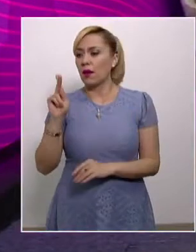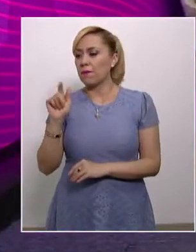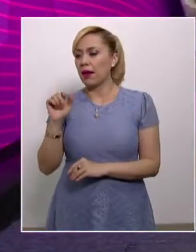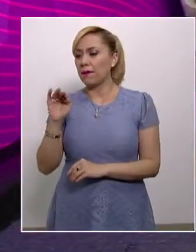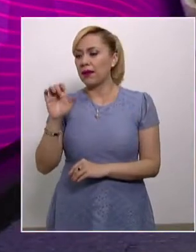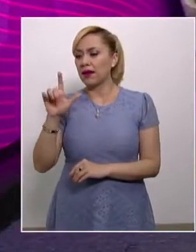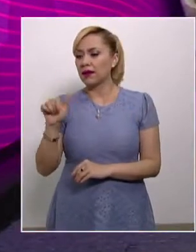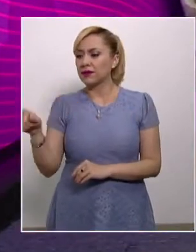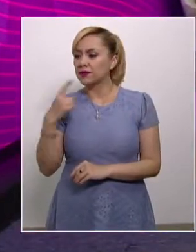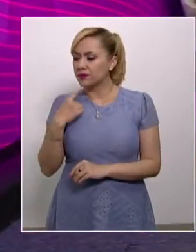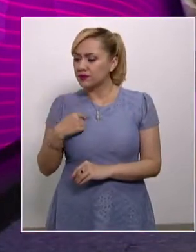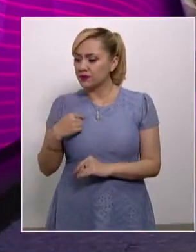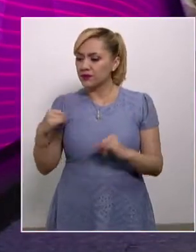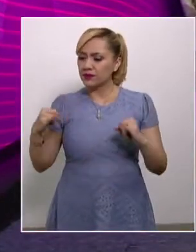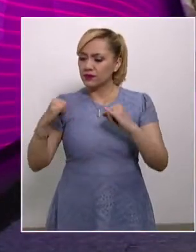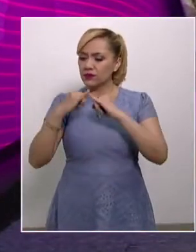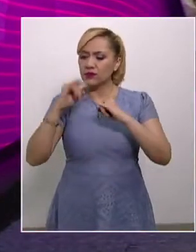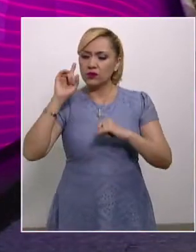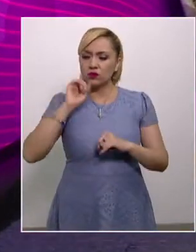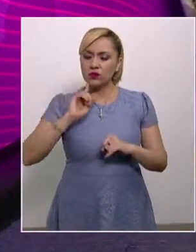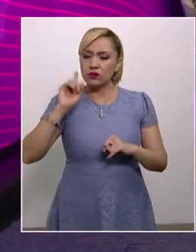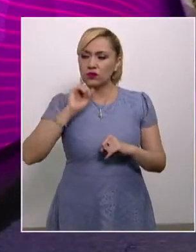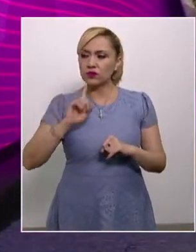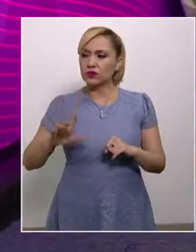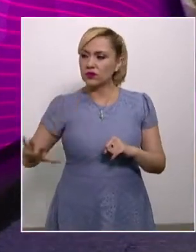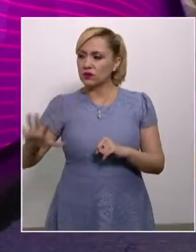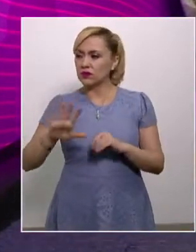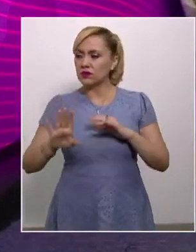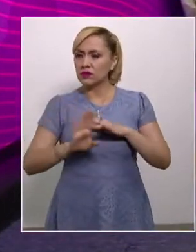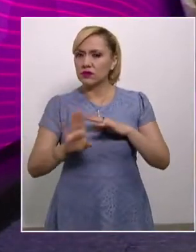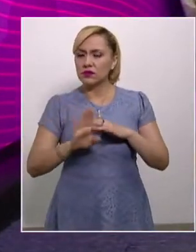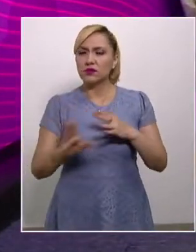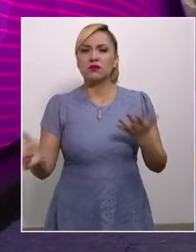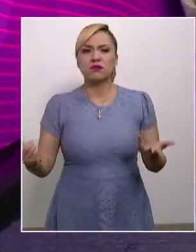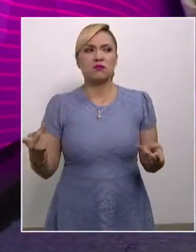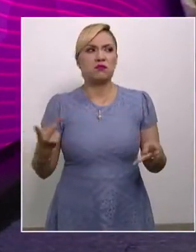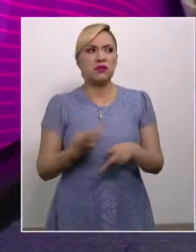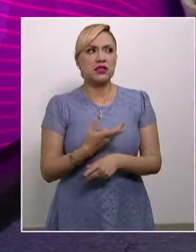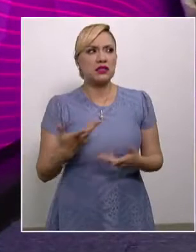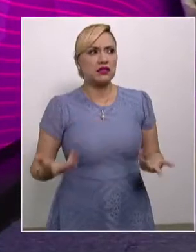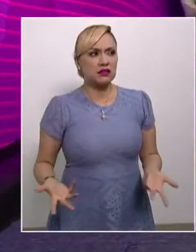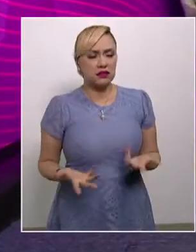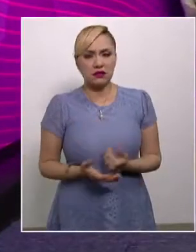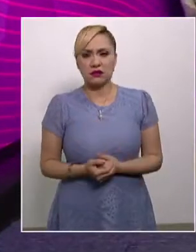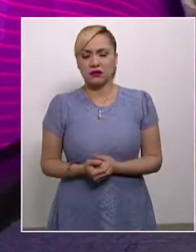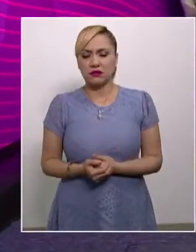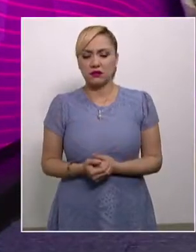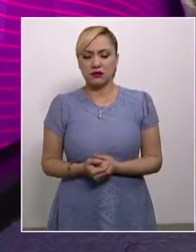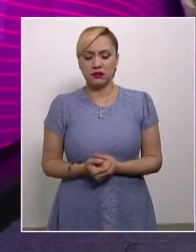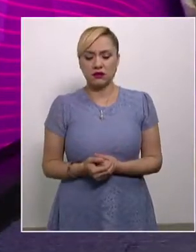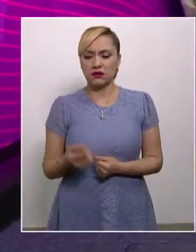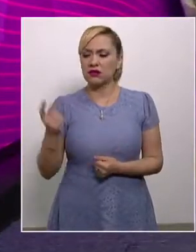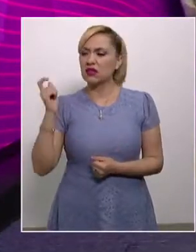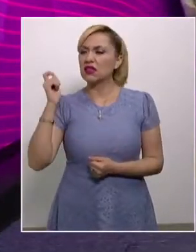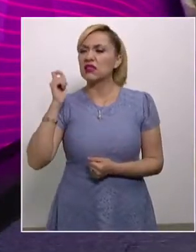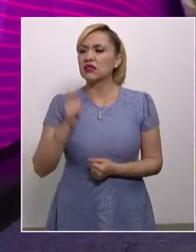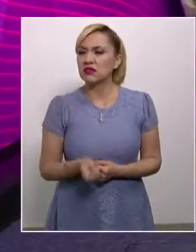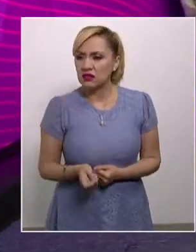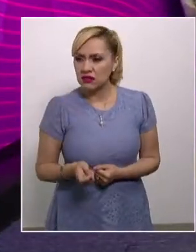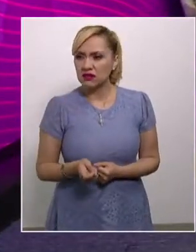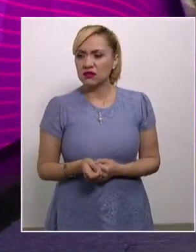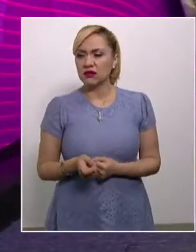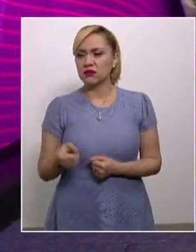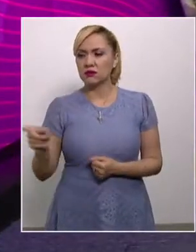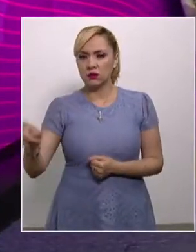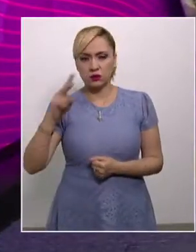el IMUMI y mujeres y detención, creo que es un tema que también ustedes han abordado bastante. ¿Qué serían las